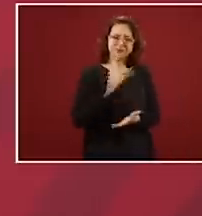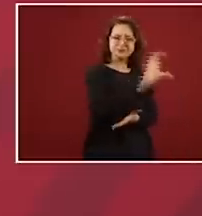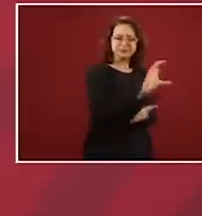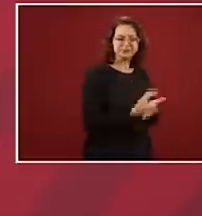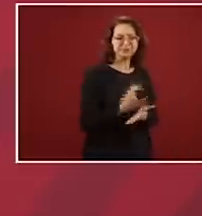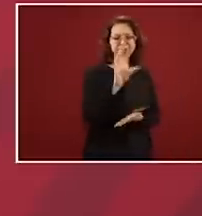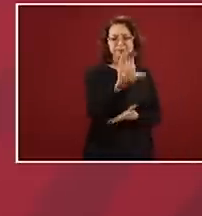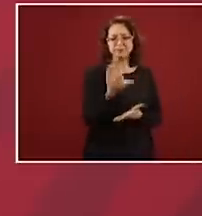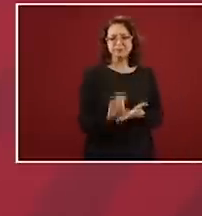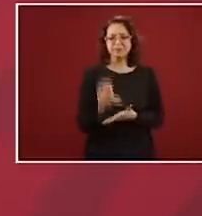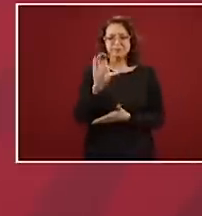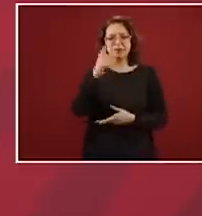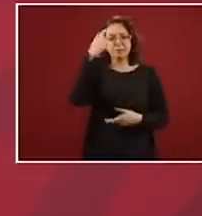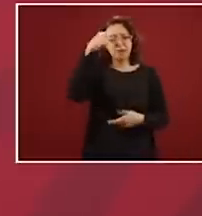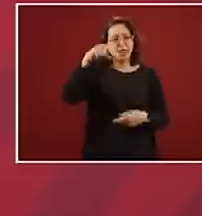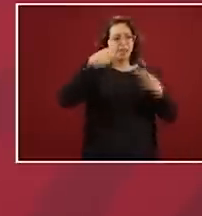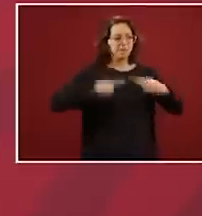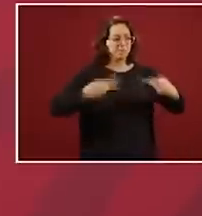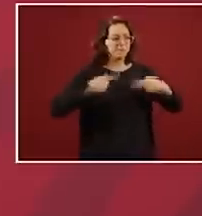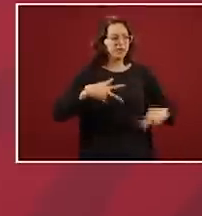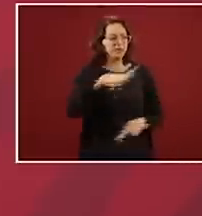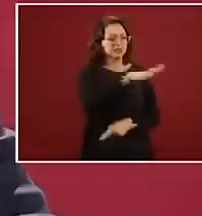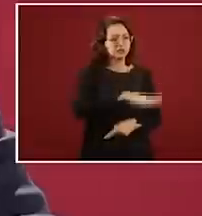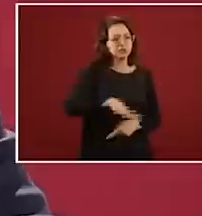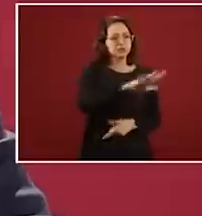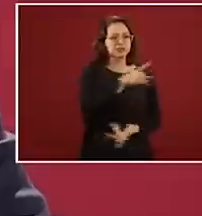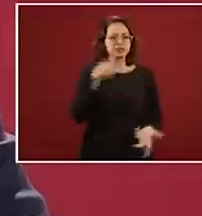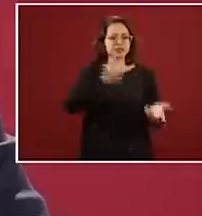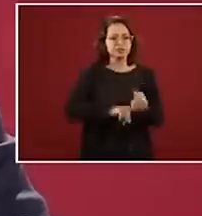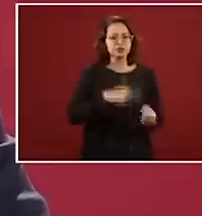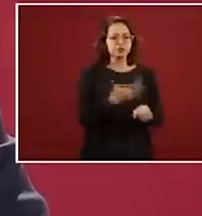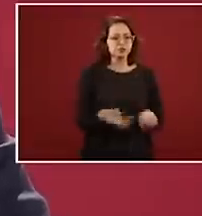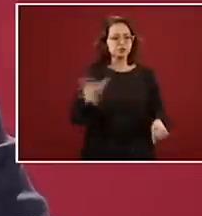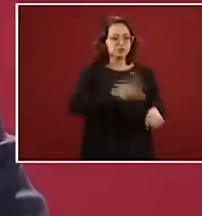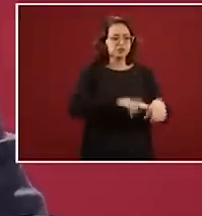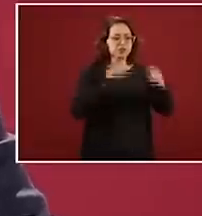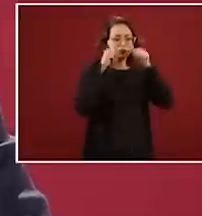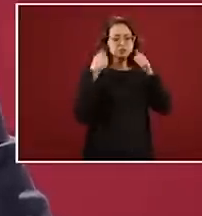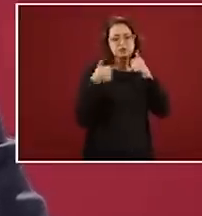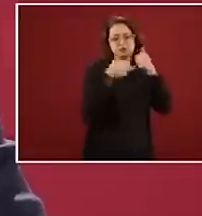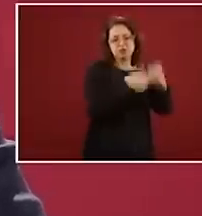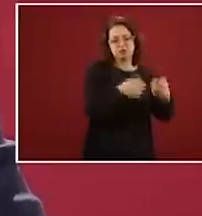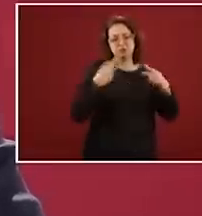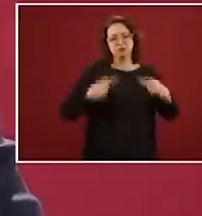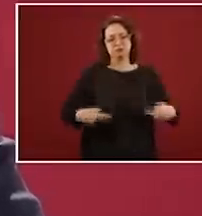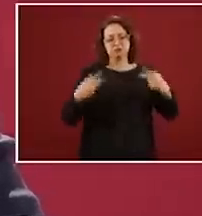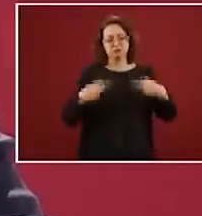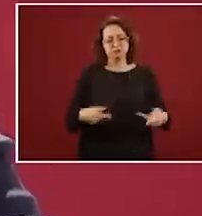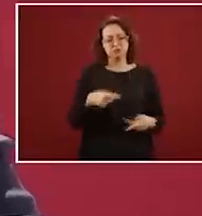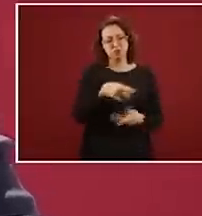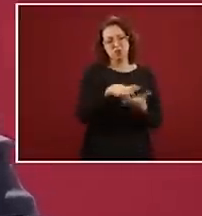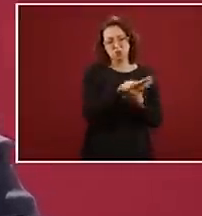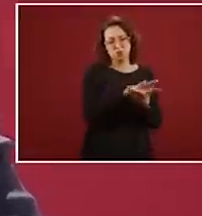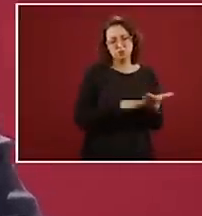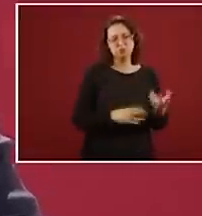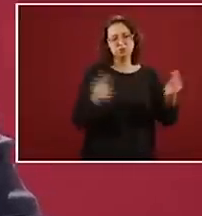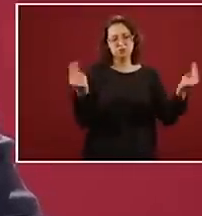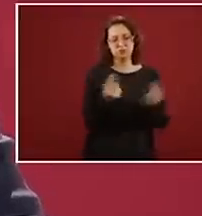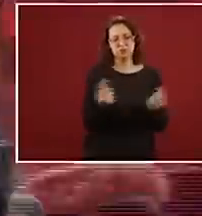mejorar la atención en hospitales públicos para la gente que más lo